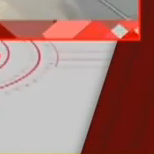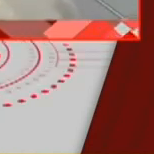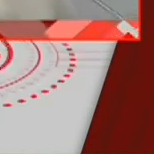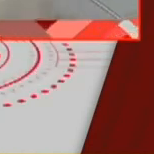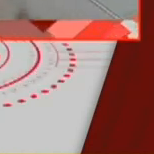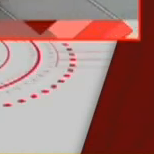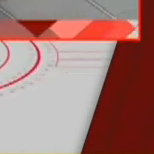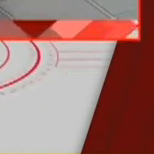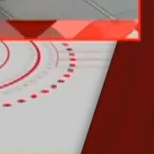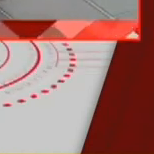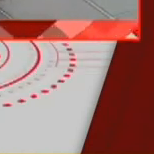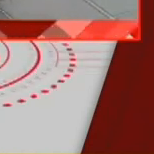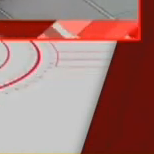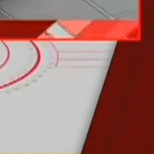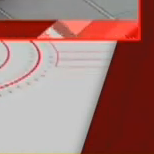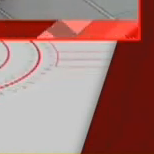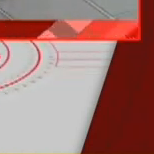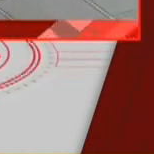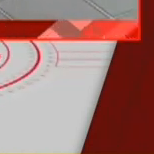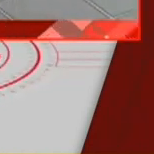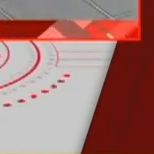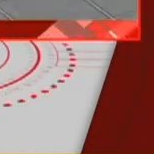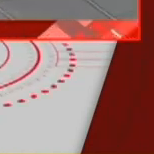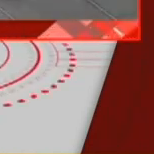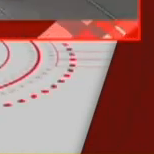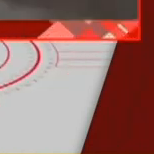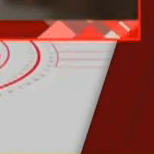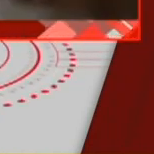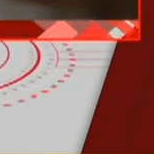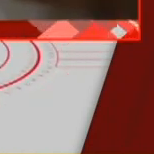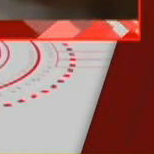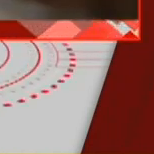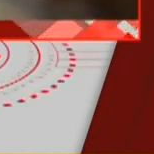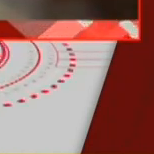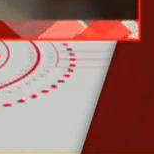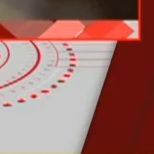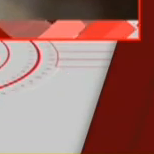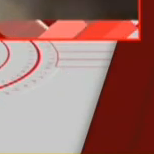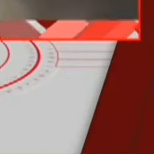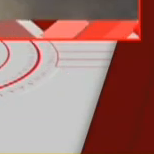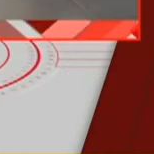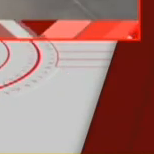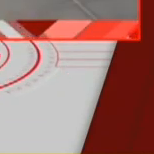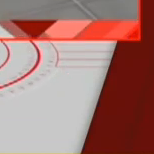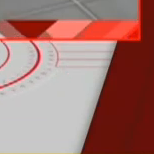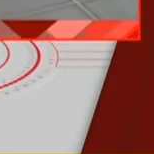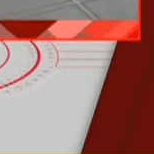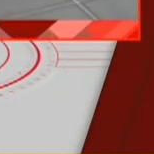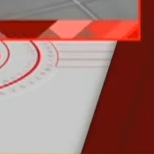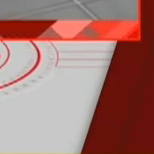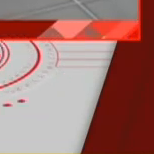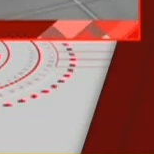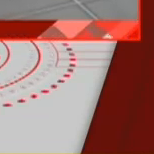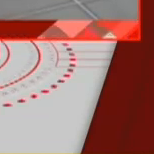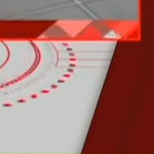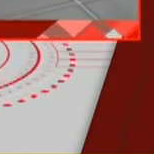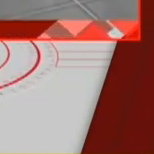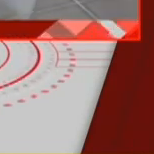fracturas y eso que se están reparando, fracturas menores. Y vimos cómo el nuevo edificio